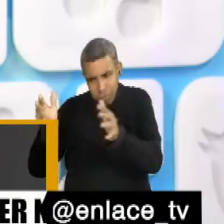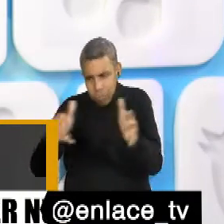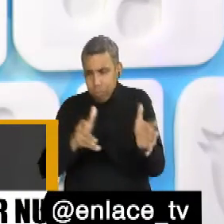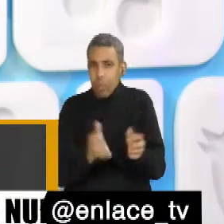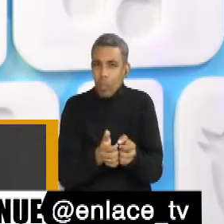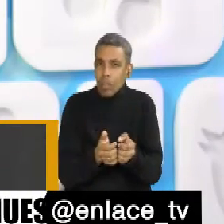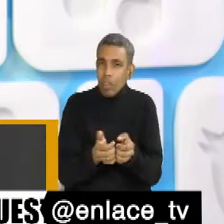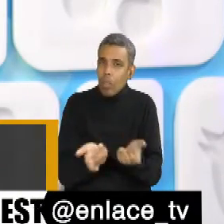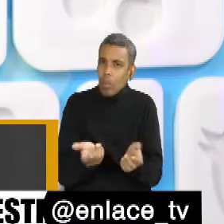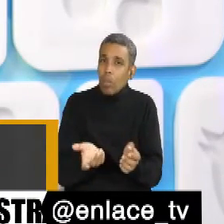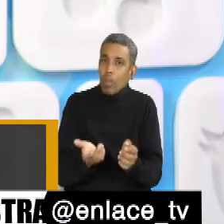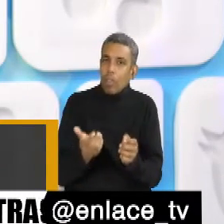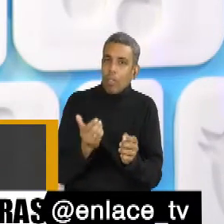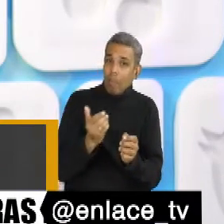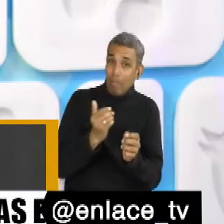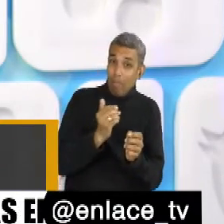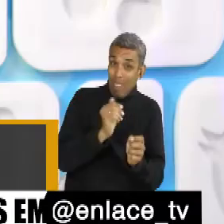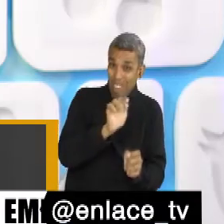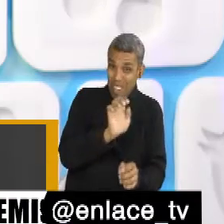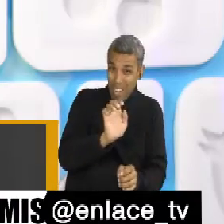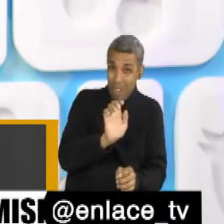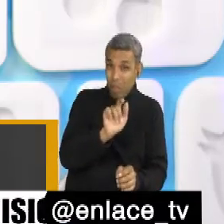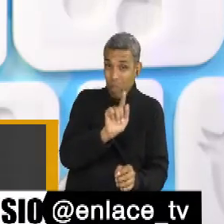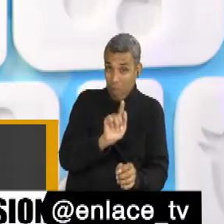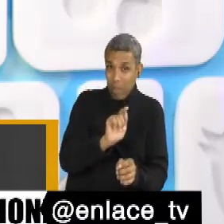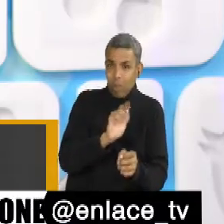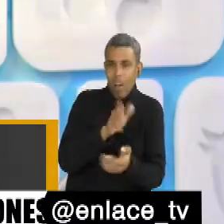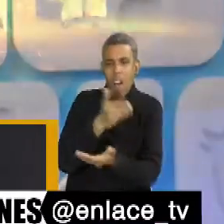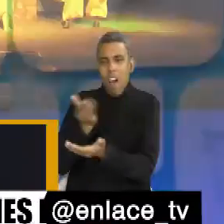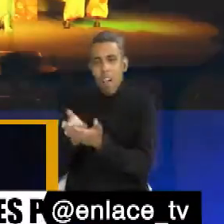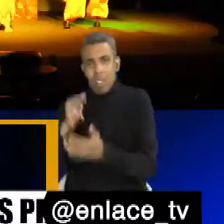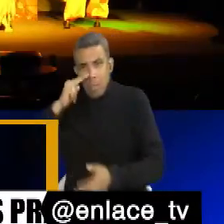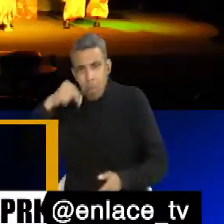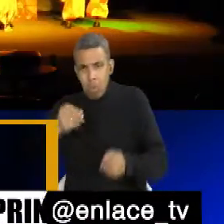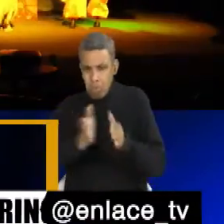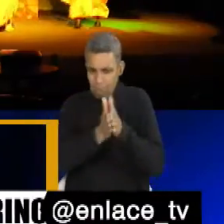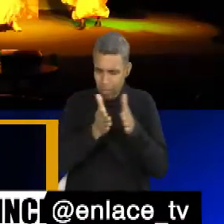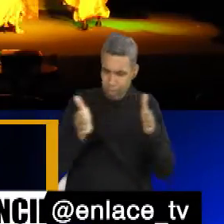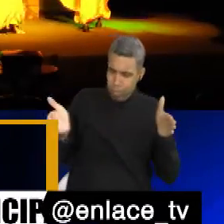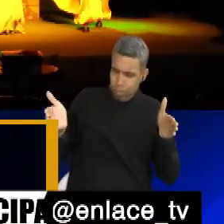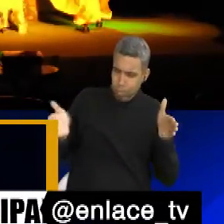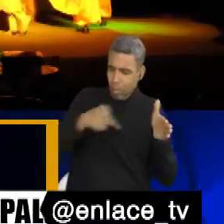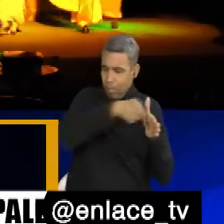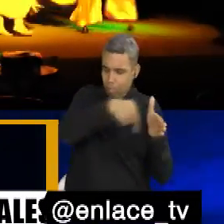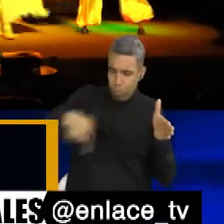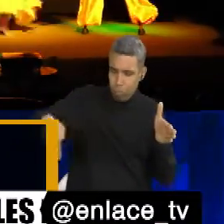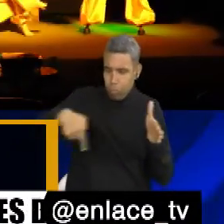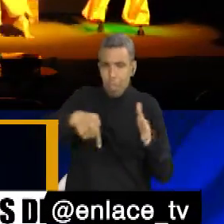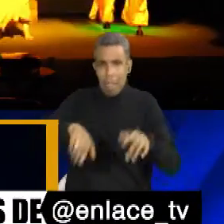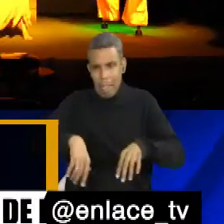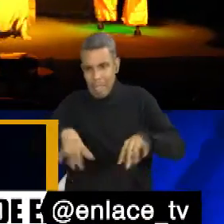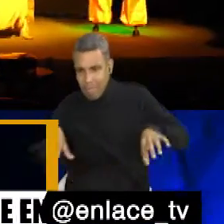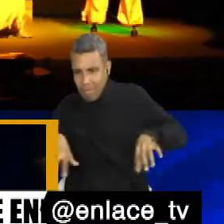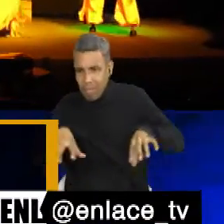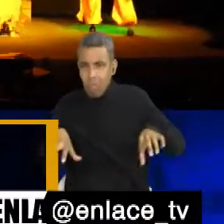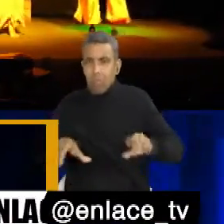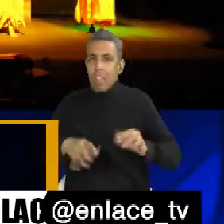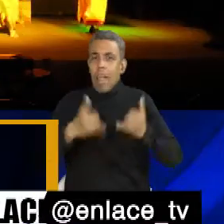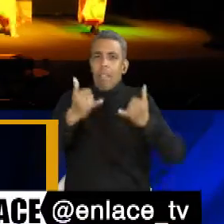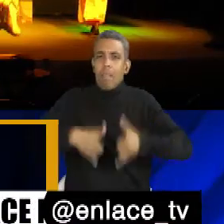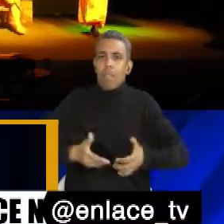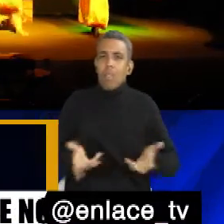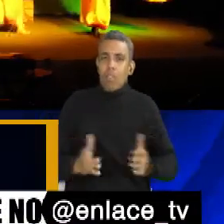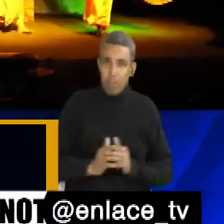ciclo de talleres. Hicimos taller de inducción para niños de 5 a 10 años. Este año empezamos una